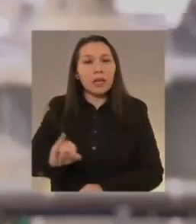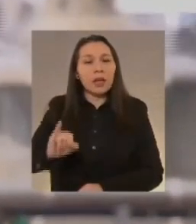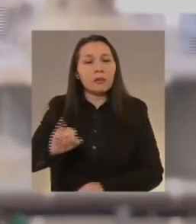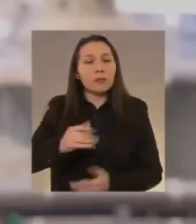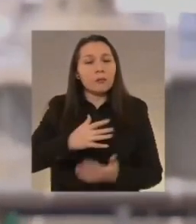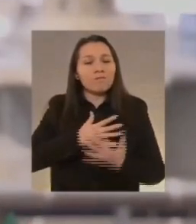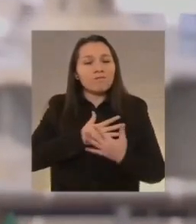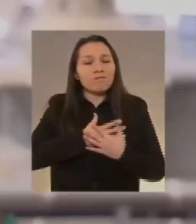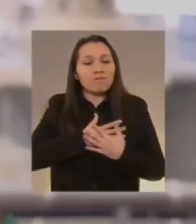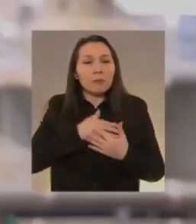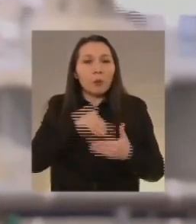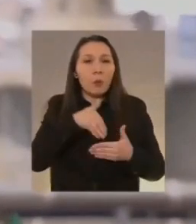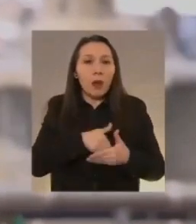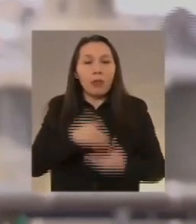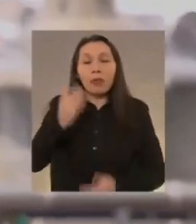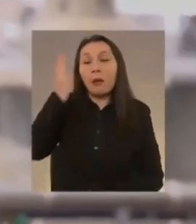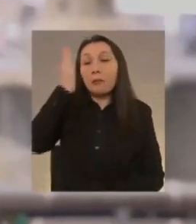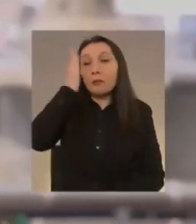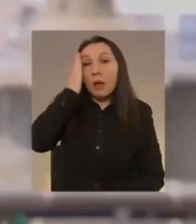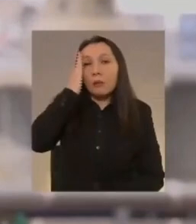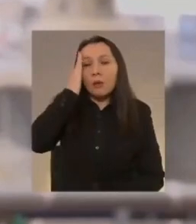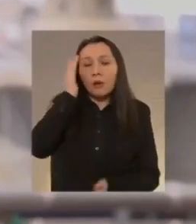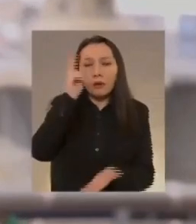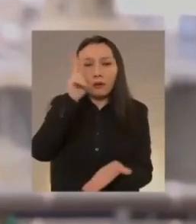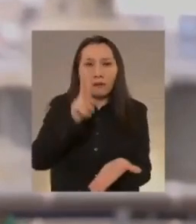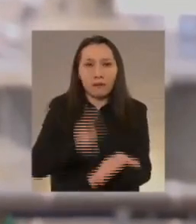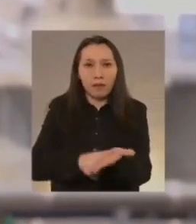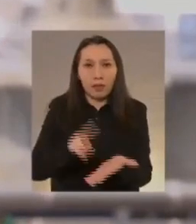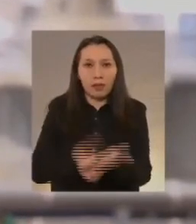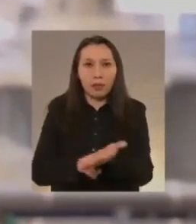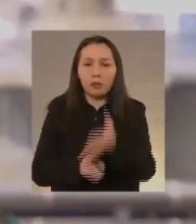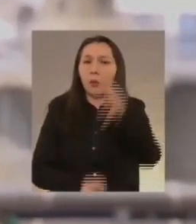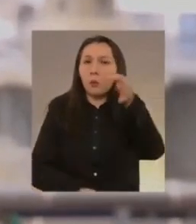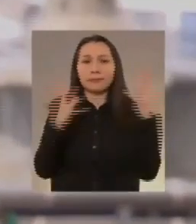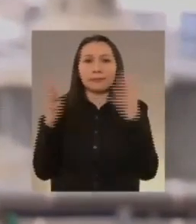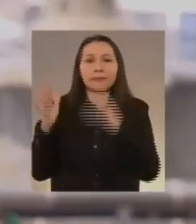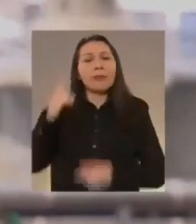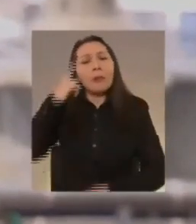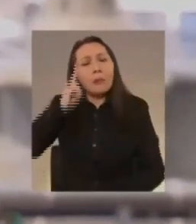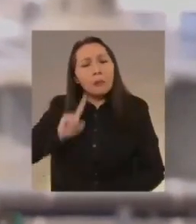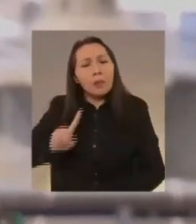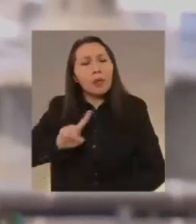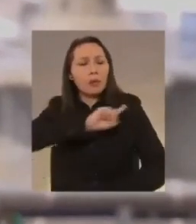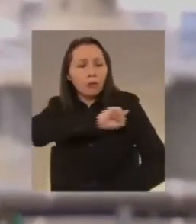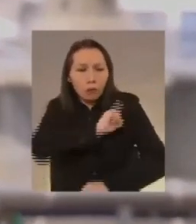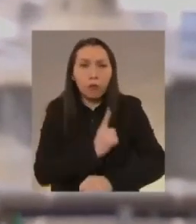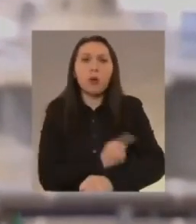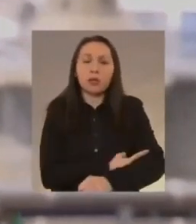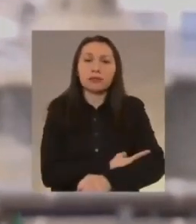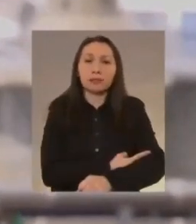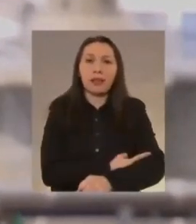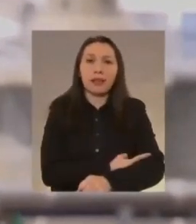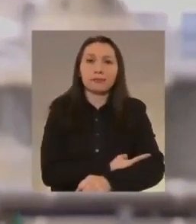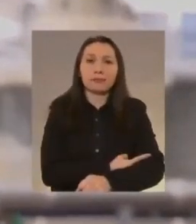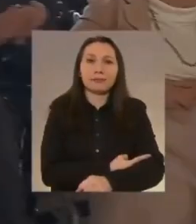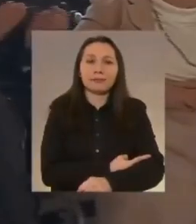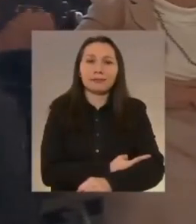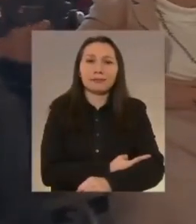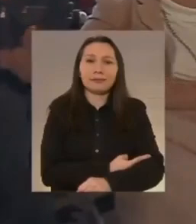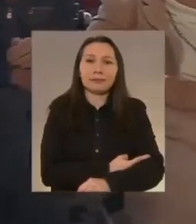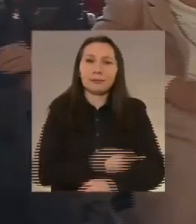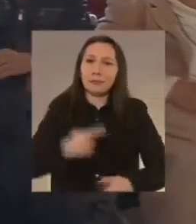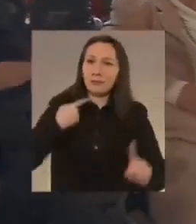eternas: memoria, verdad y justicia. Con fuerza,